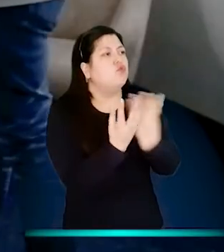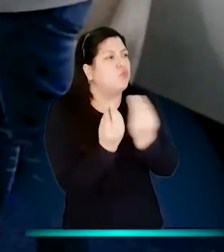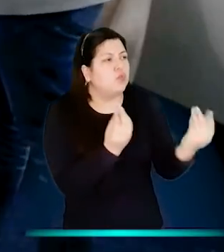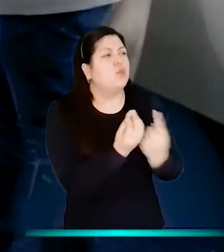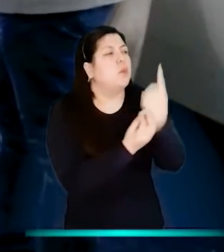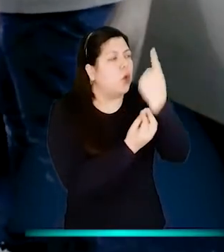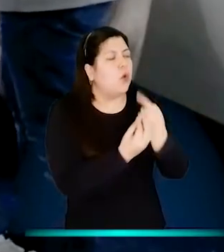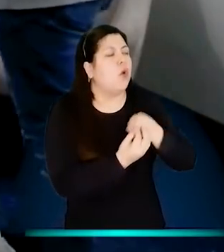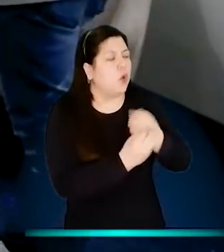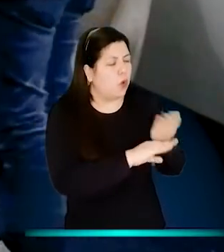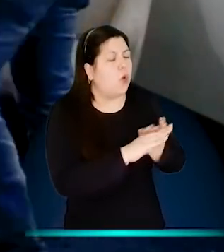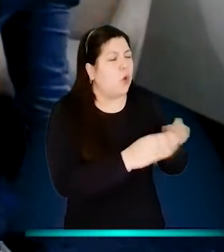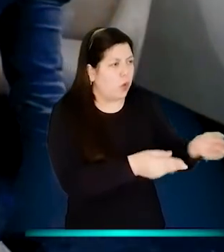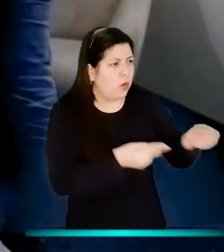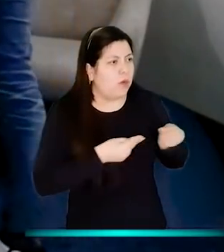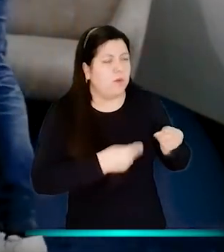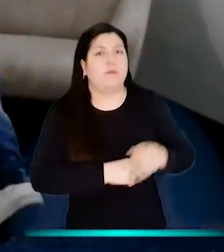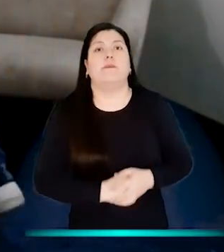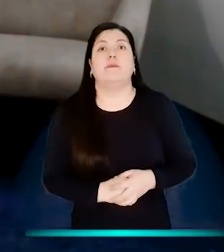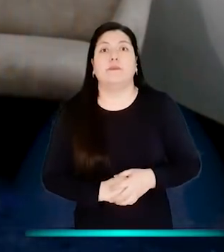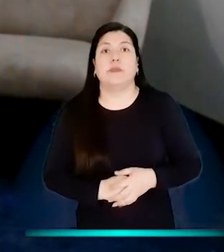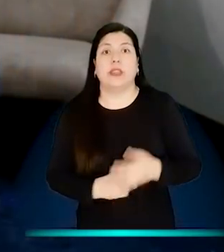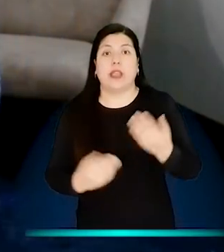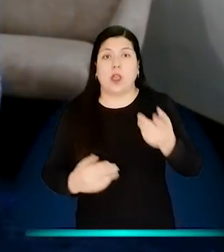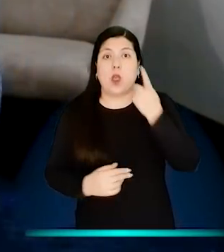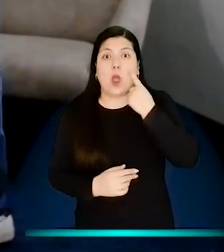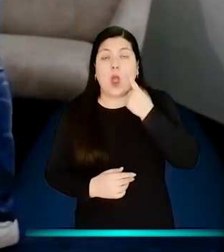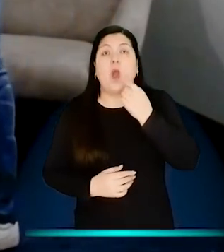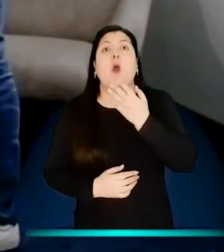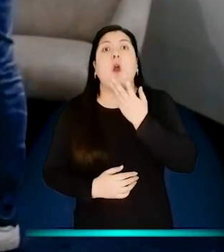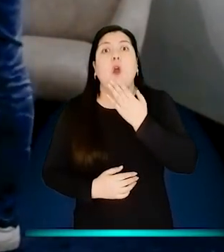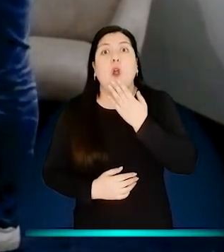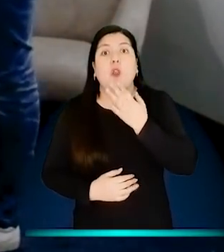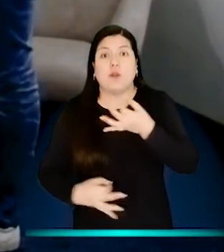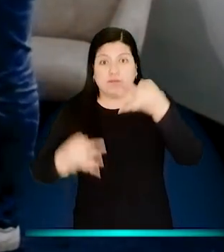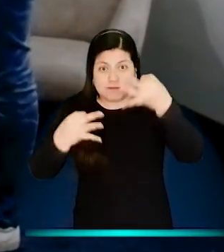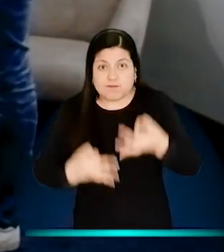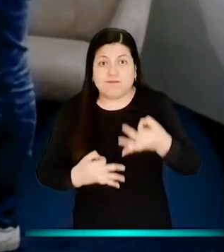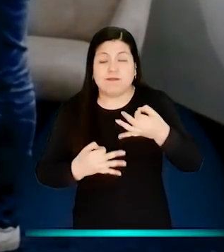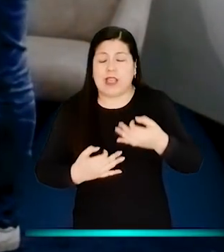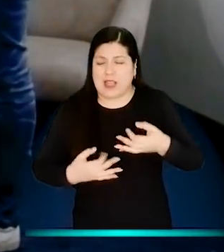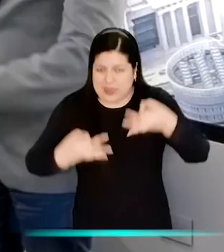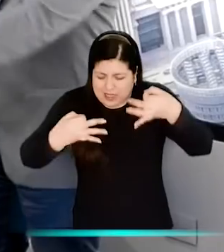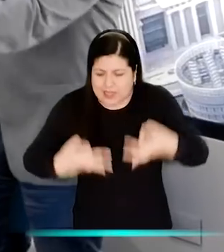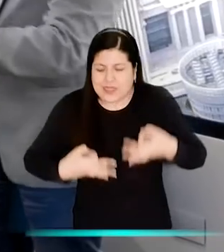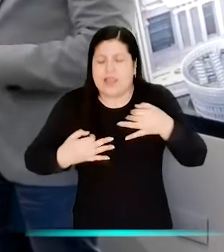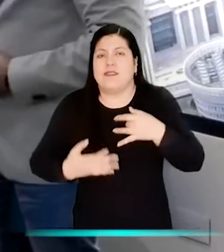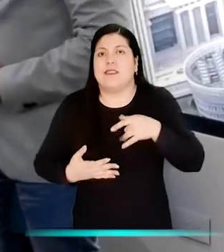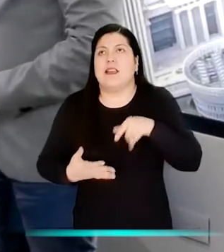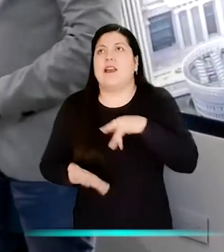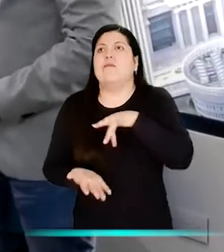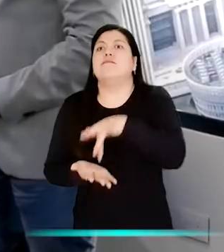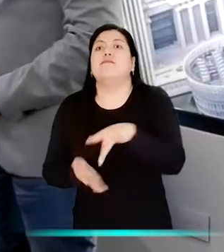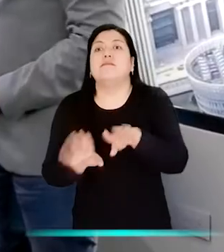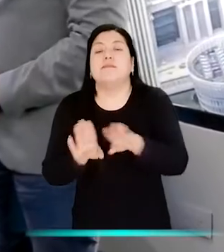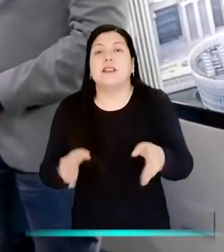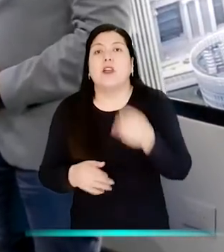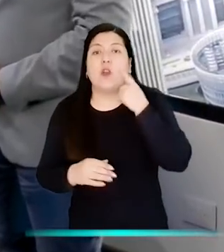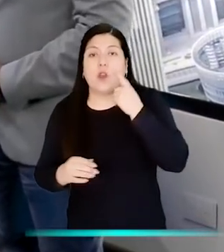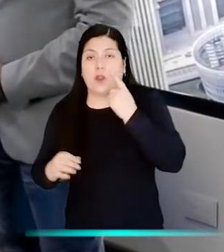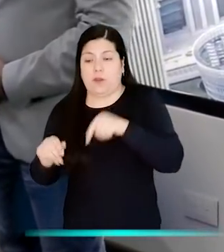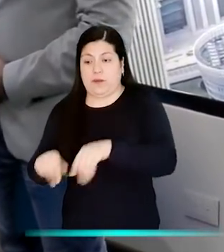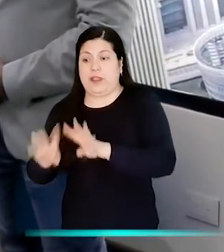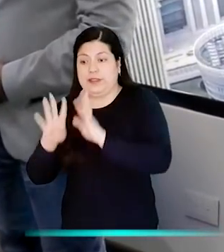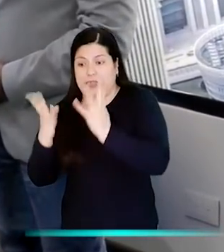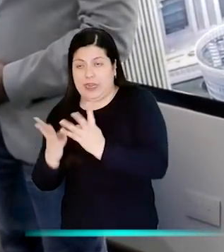por esa consulta. Ahora, estos son los colores de las tarjetas electorales reales, las que va a encontrar uno en la mesa. Entonces uno ya